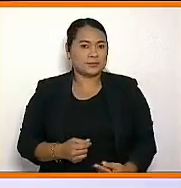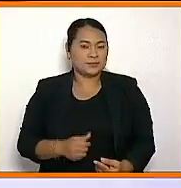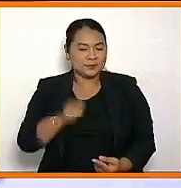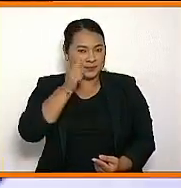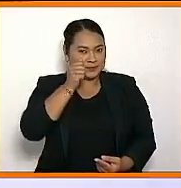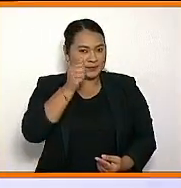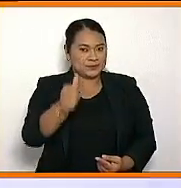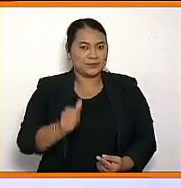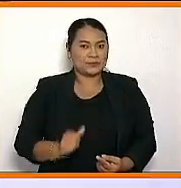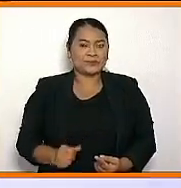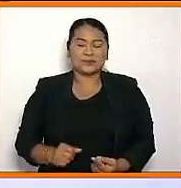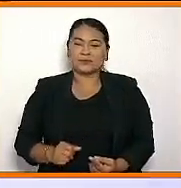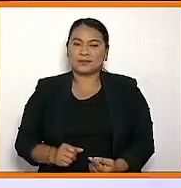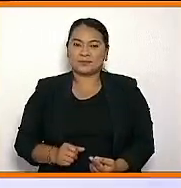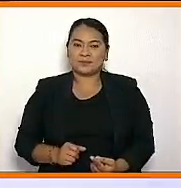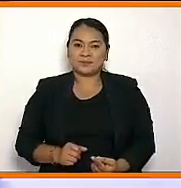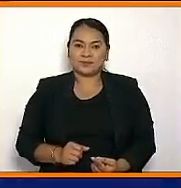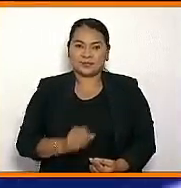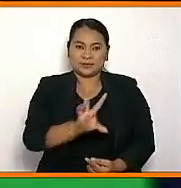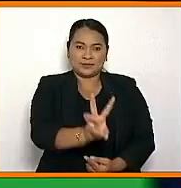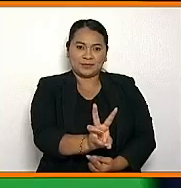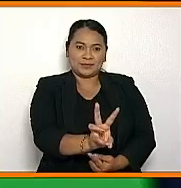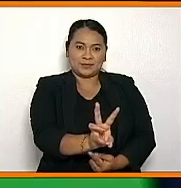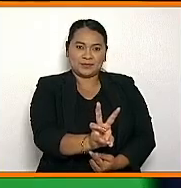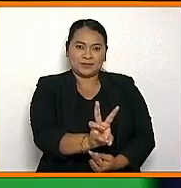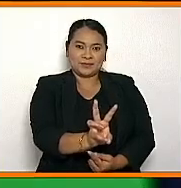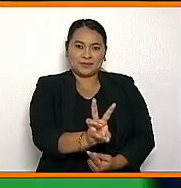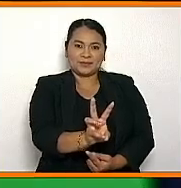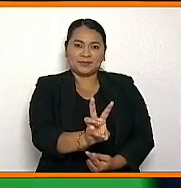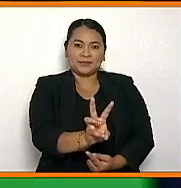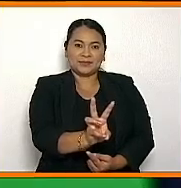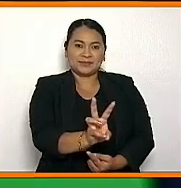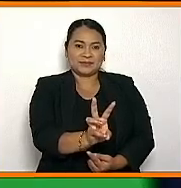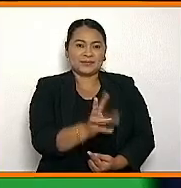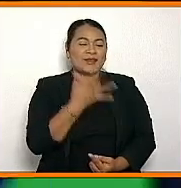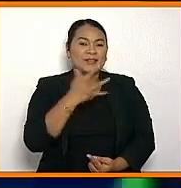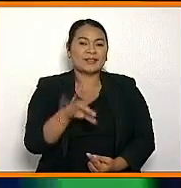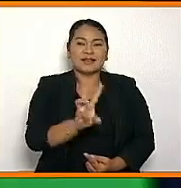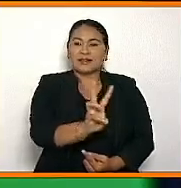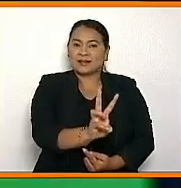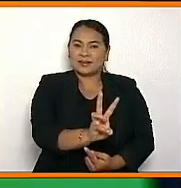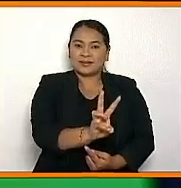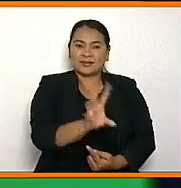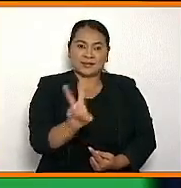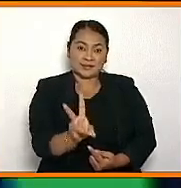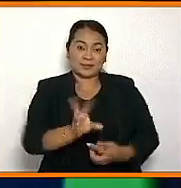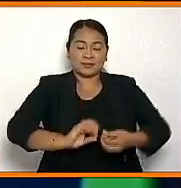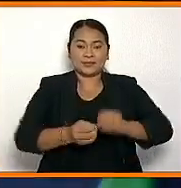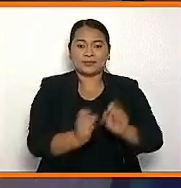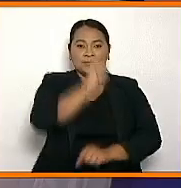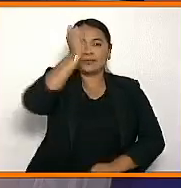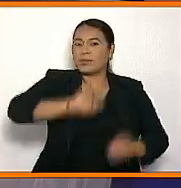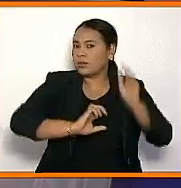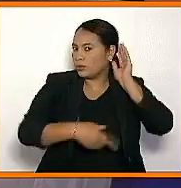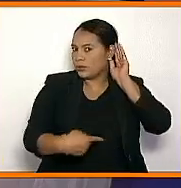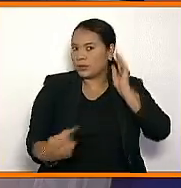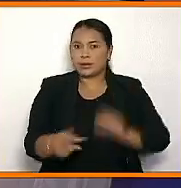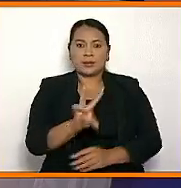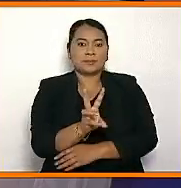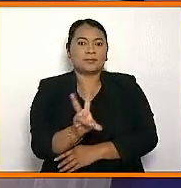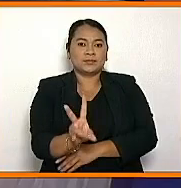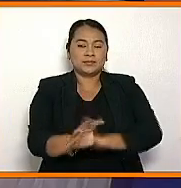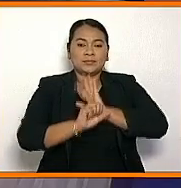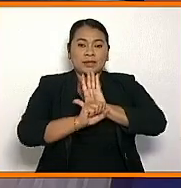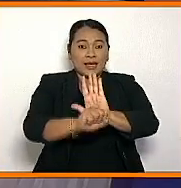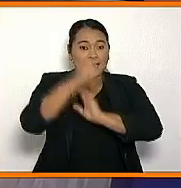Atento. Este es el 6. Segundo dígito. Suerte porque este es el 7. El número ganador en diaria es el